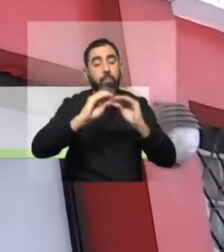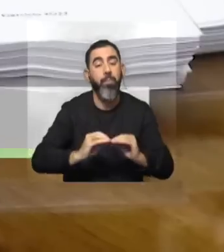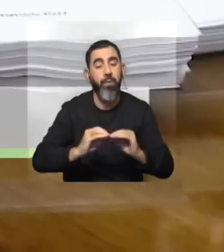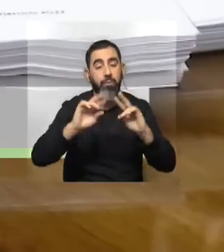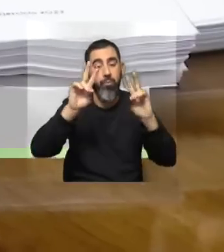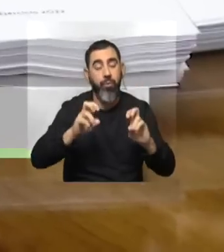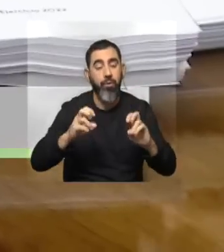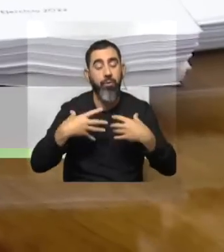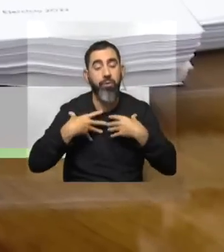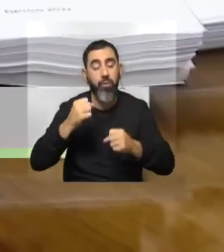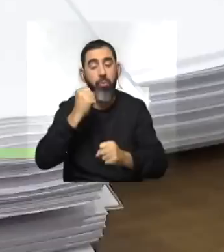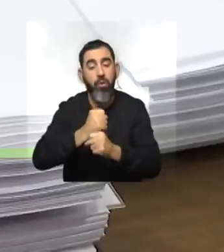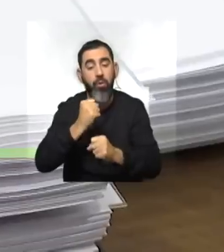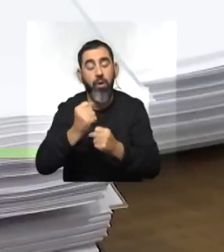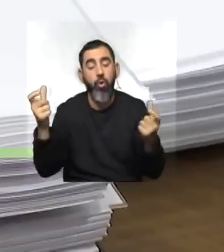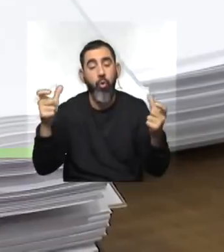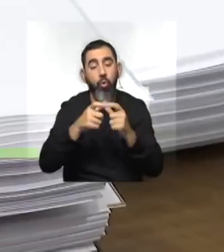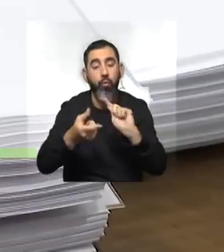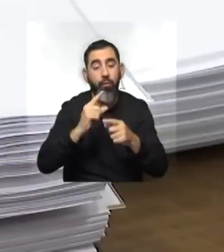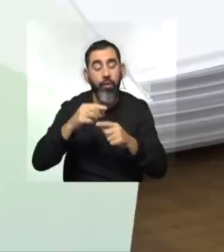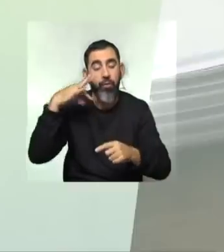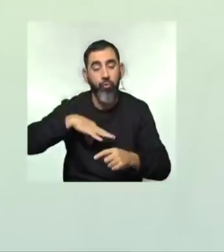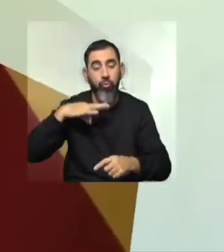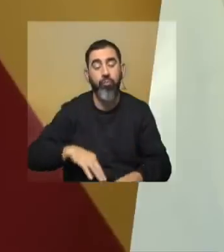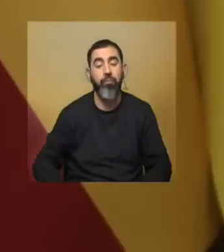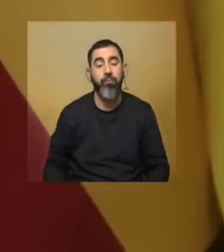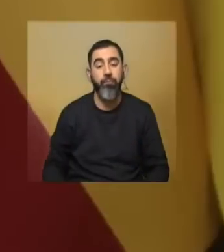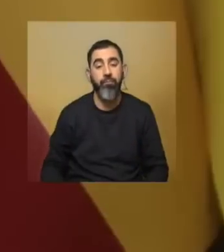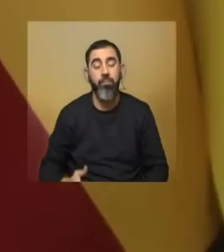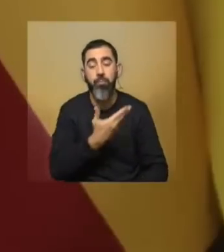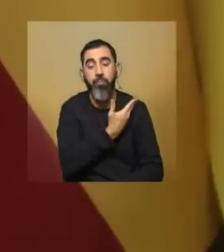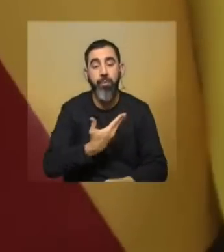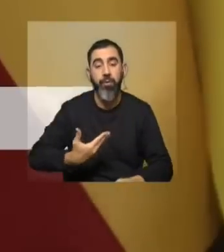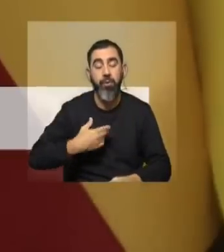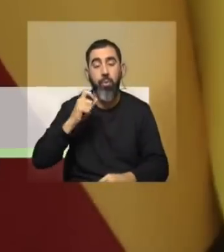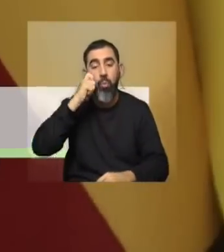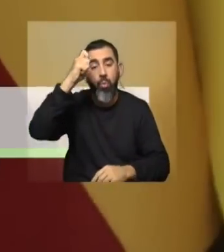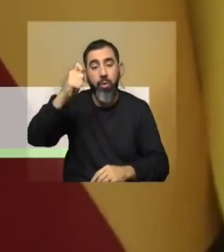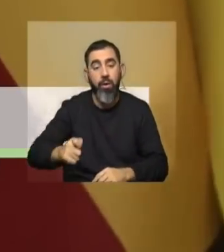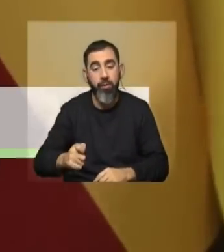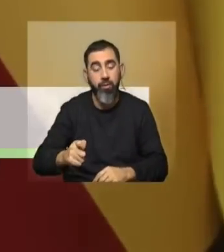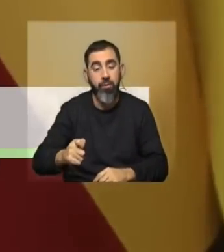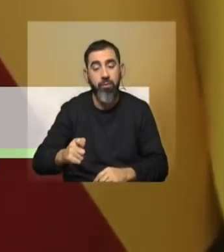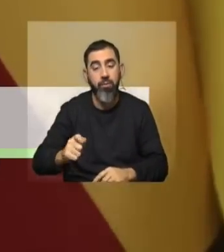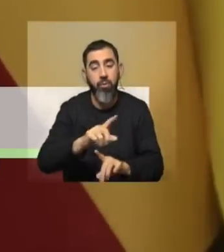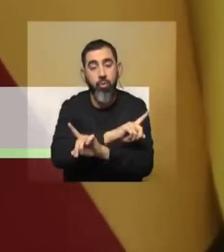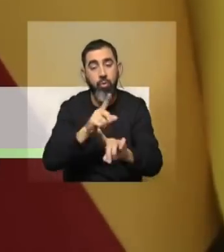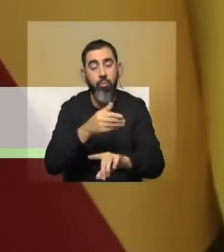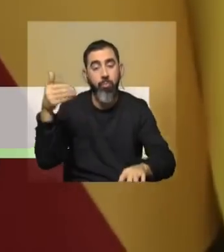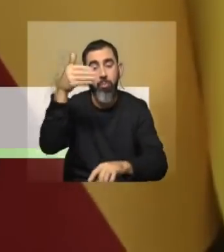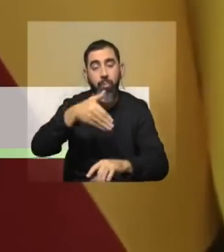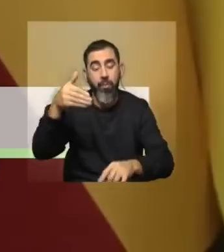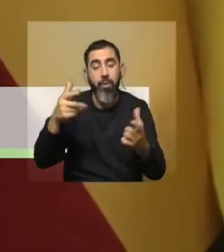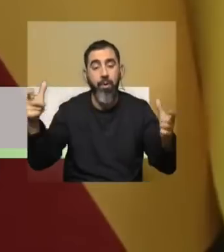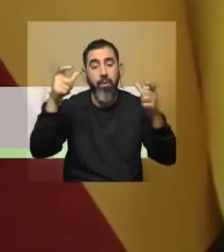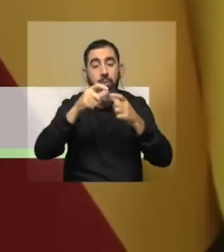cuentas, salud laboral y los consejos de salarios. El presidente ucraniano Volodymyr Zelensky no participará de la